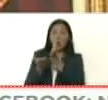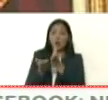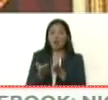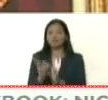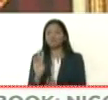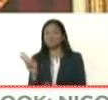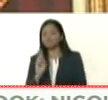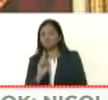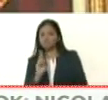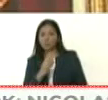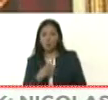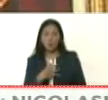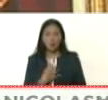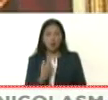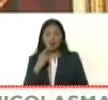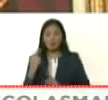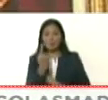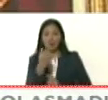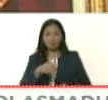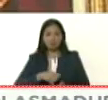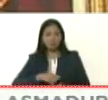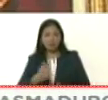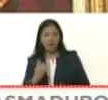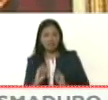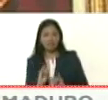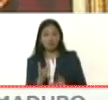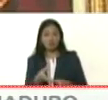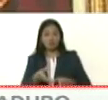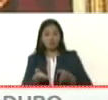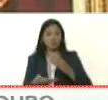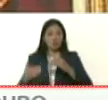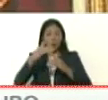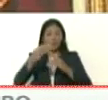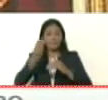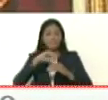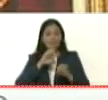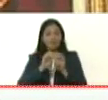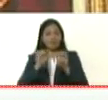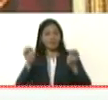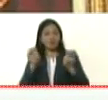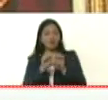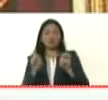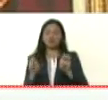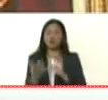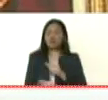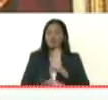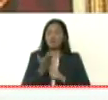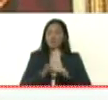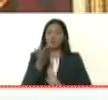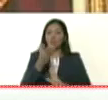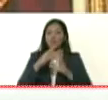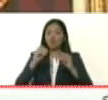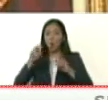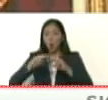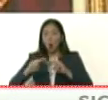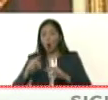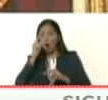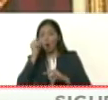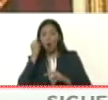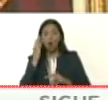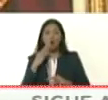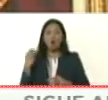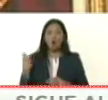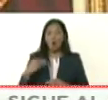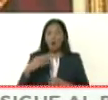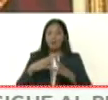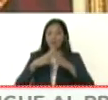escolarizado. Y la primera vulnerabilidad a ser superada es la educación de niñas, niños,